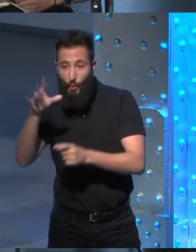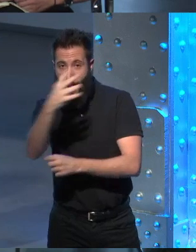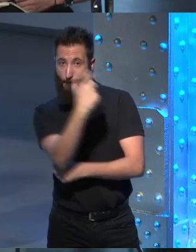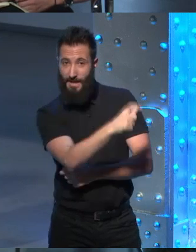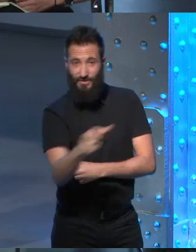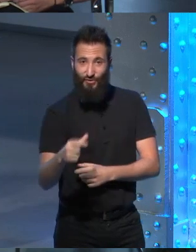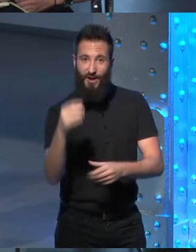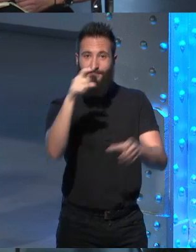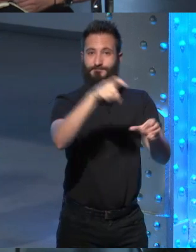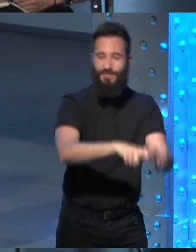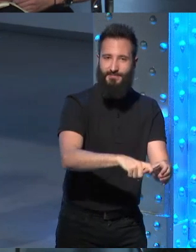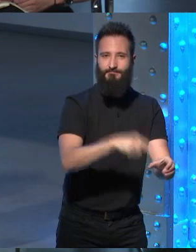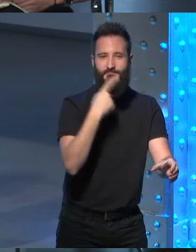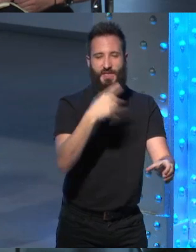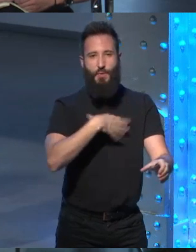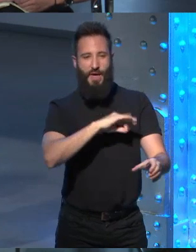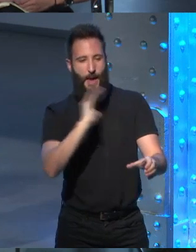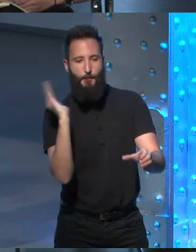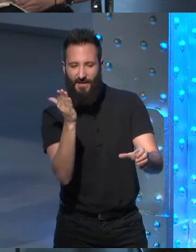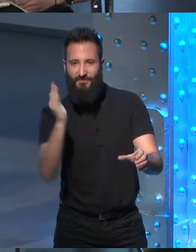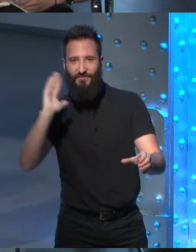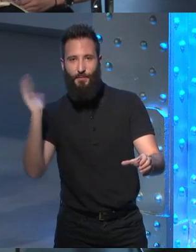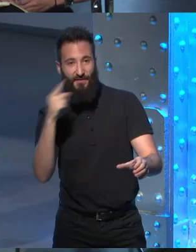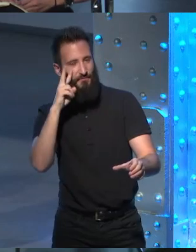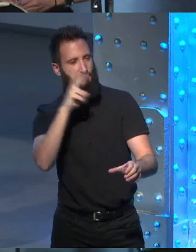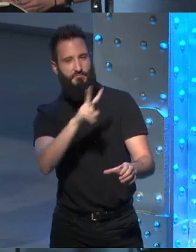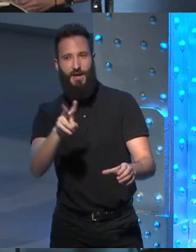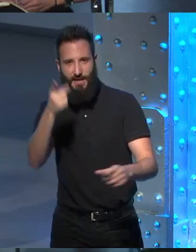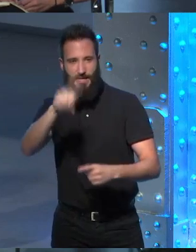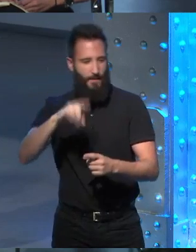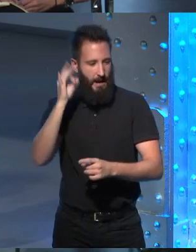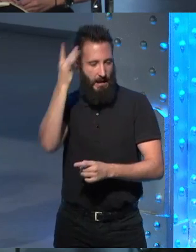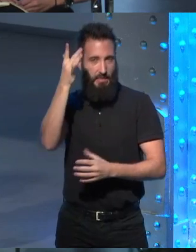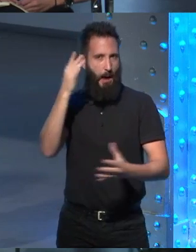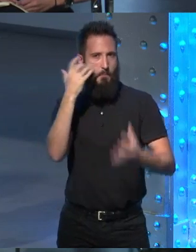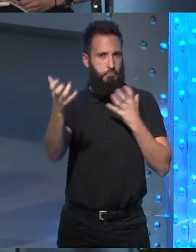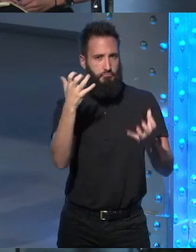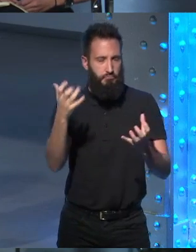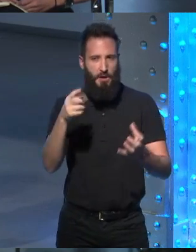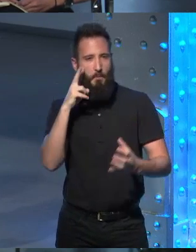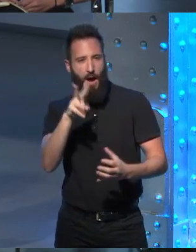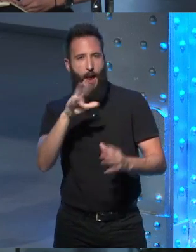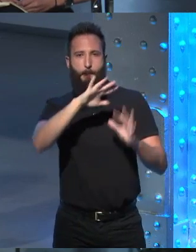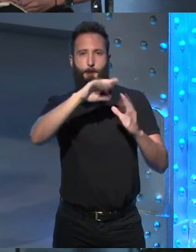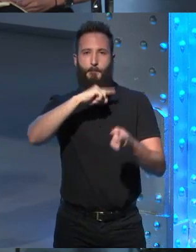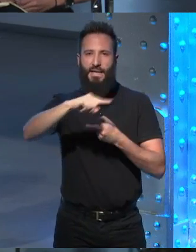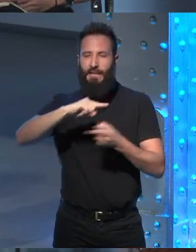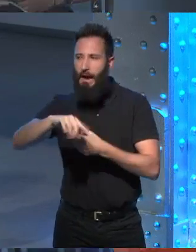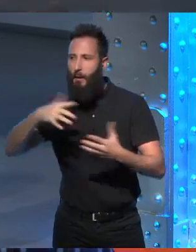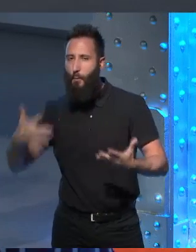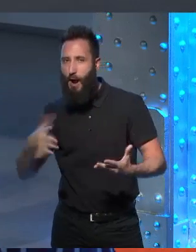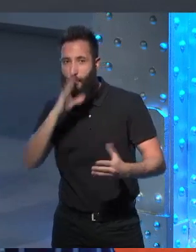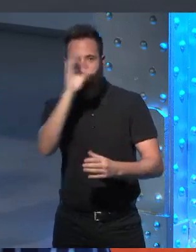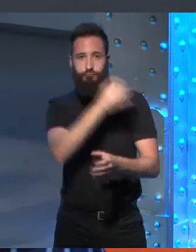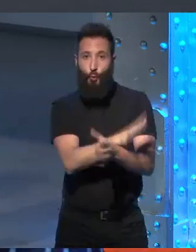jugador pueda ir viendo el impacto y pueda ir haciéndose una idea de qué mensajes hay detrás de